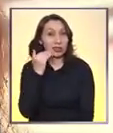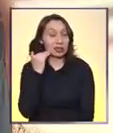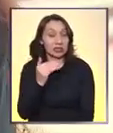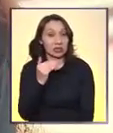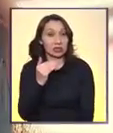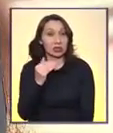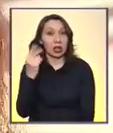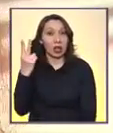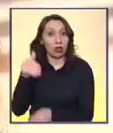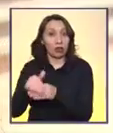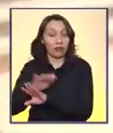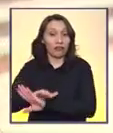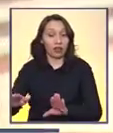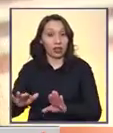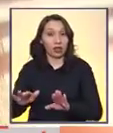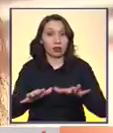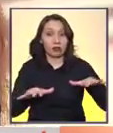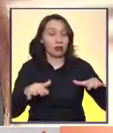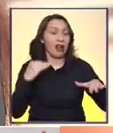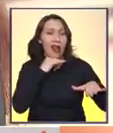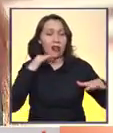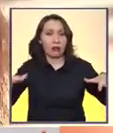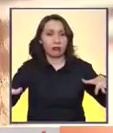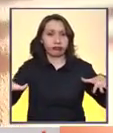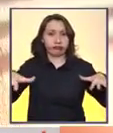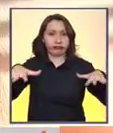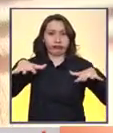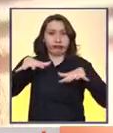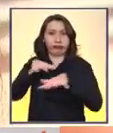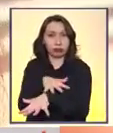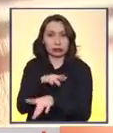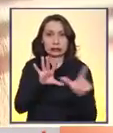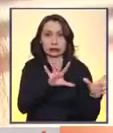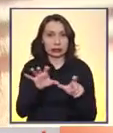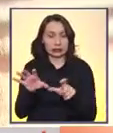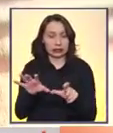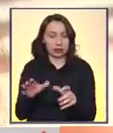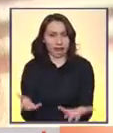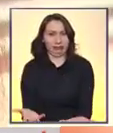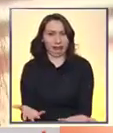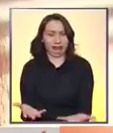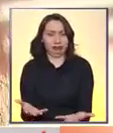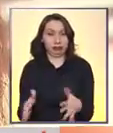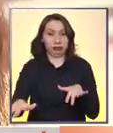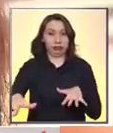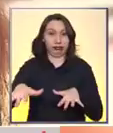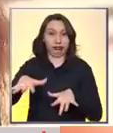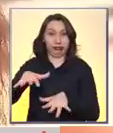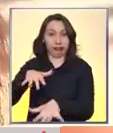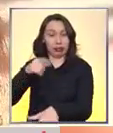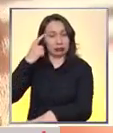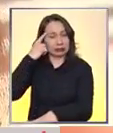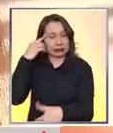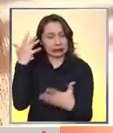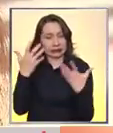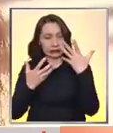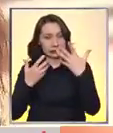las 2 de la tarde para que de inmediato ingresen 700. Solo imaginármelo me